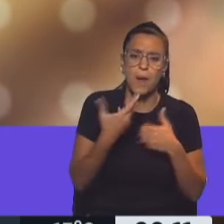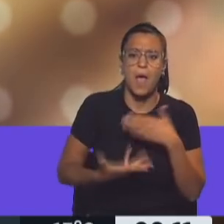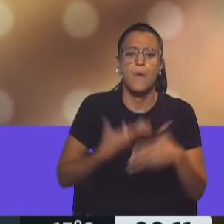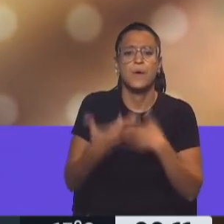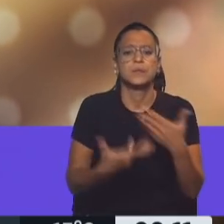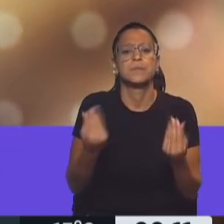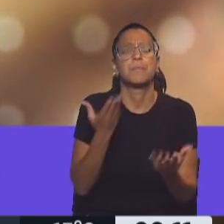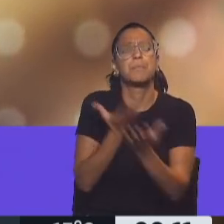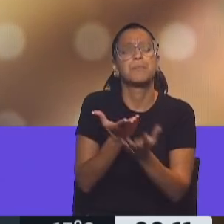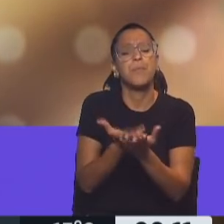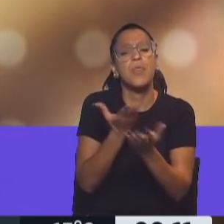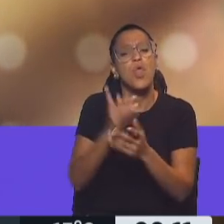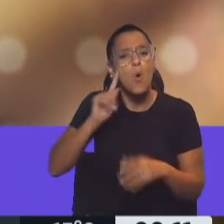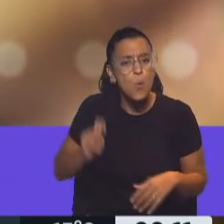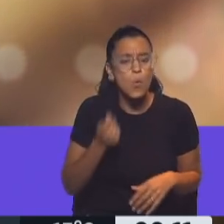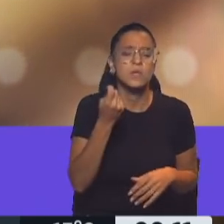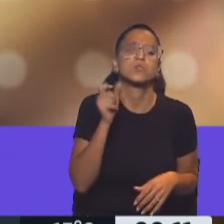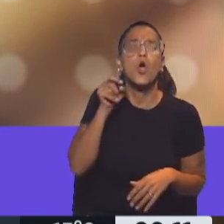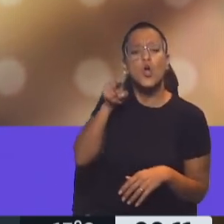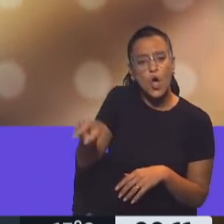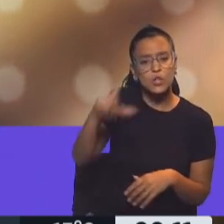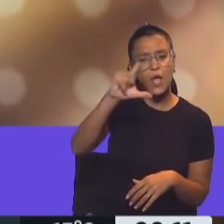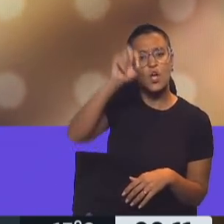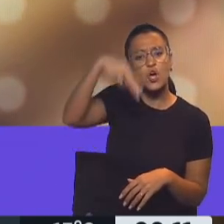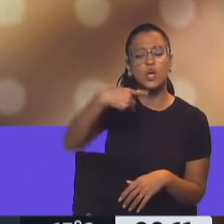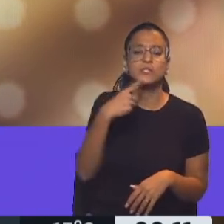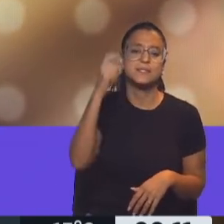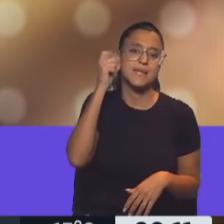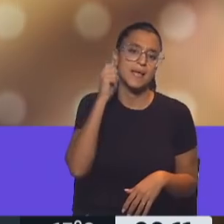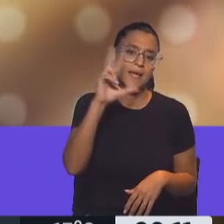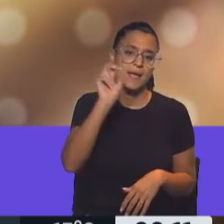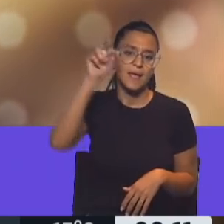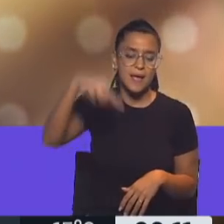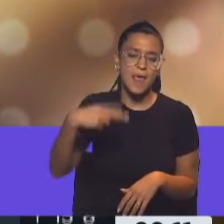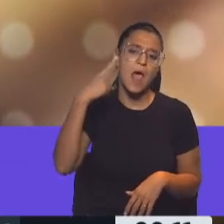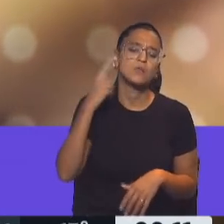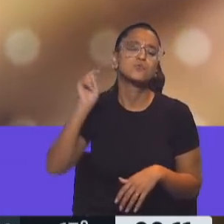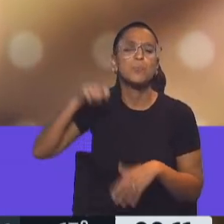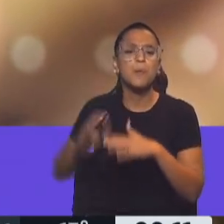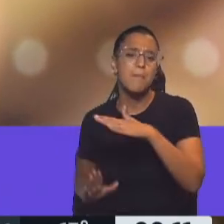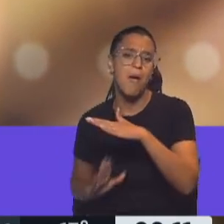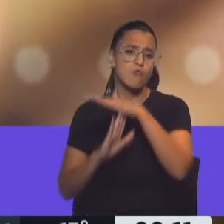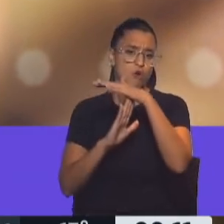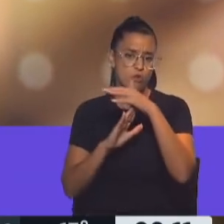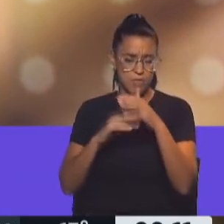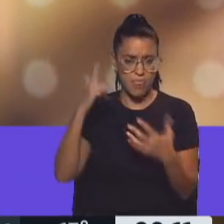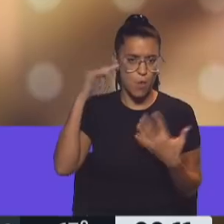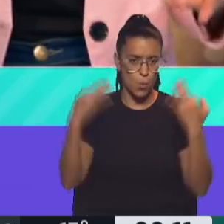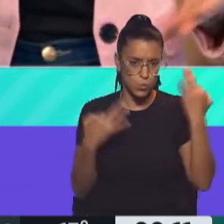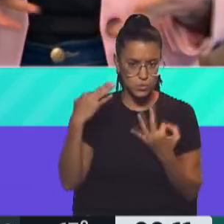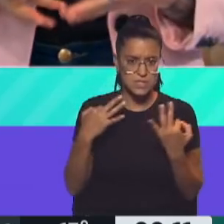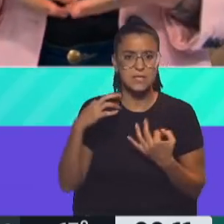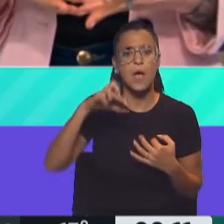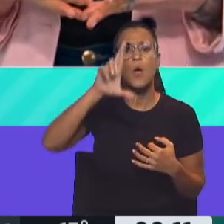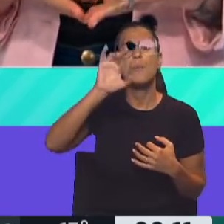con el pedido de juicio político a julio conté gran el procurador de la suprema corte de justicia de la provincia de buenos aires- que recordemos pablo en este vídeo